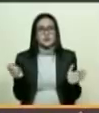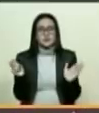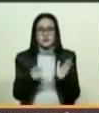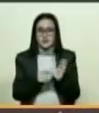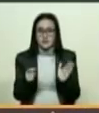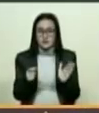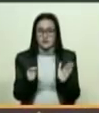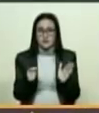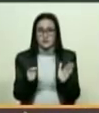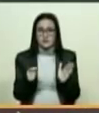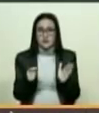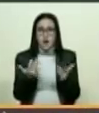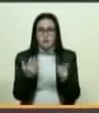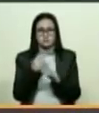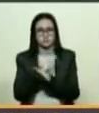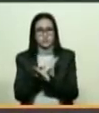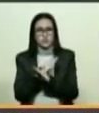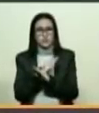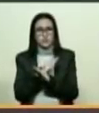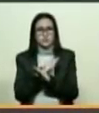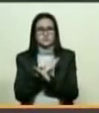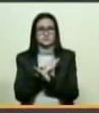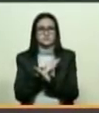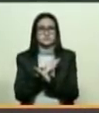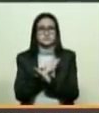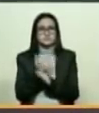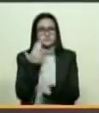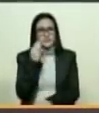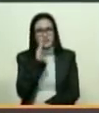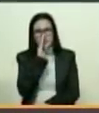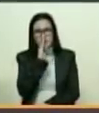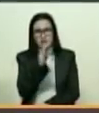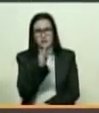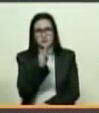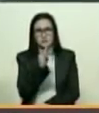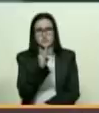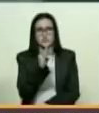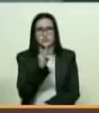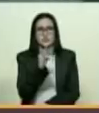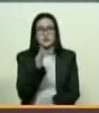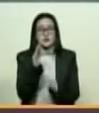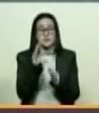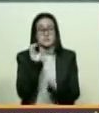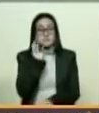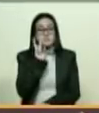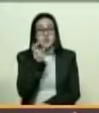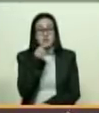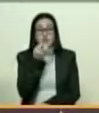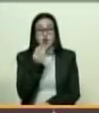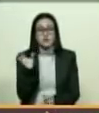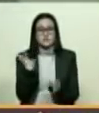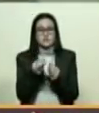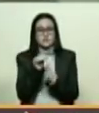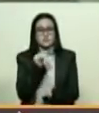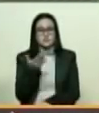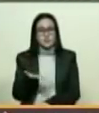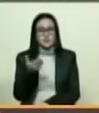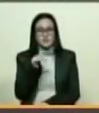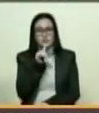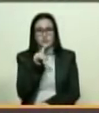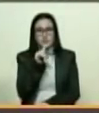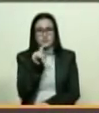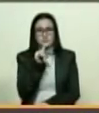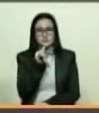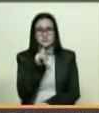Vamos a interrumpir esta nota que acabamos de presentar y nos vamos directo en vivo al Palacio de Miraflor. Importante información con nuestra compañera